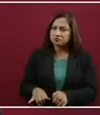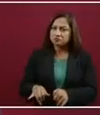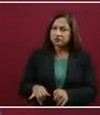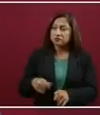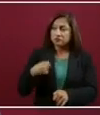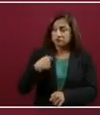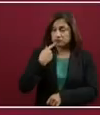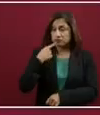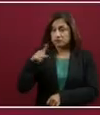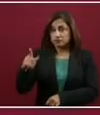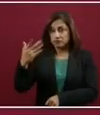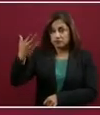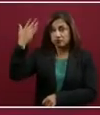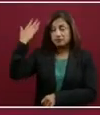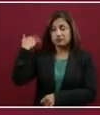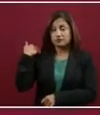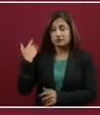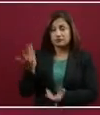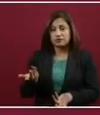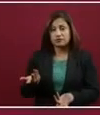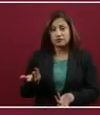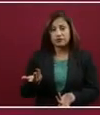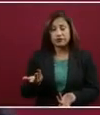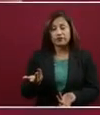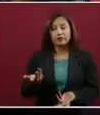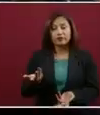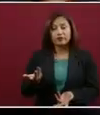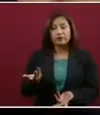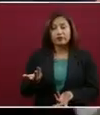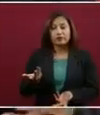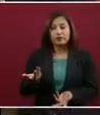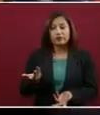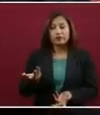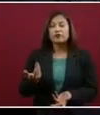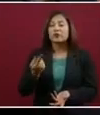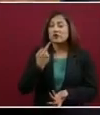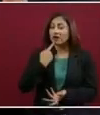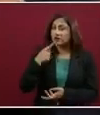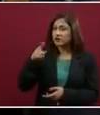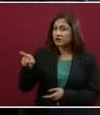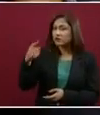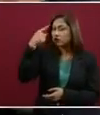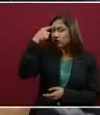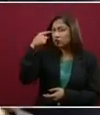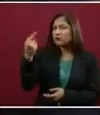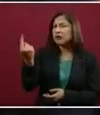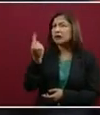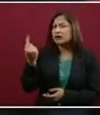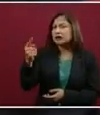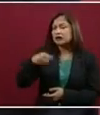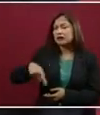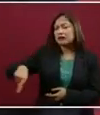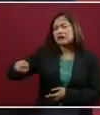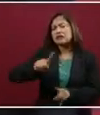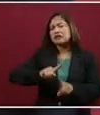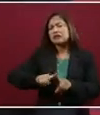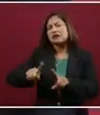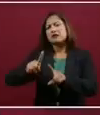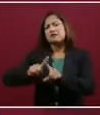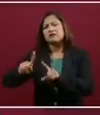presenté denuncias en contra de todos los gobernantes